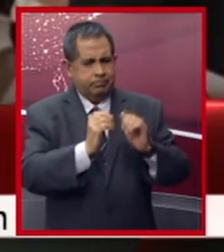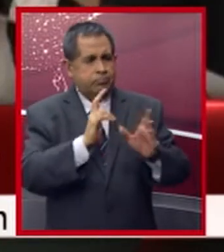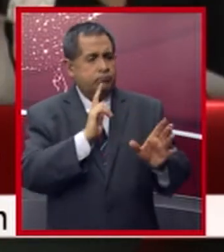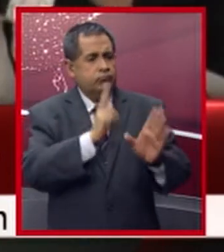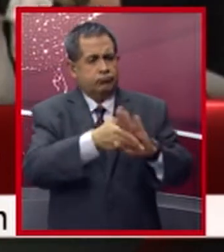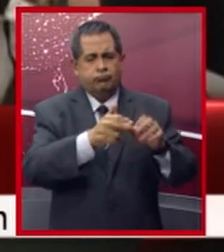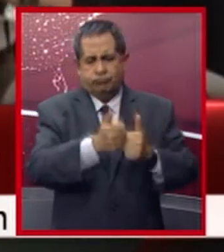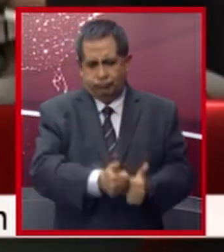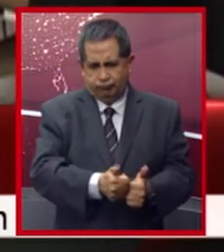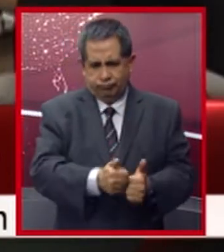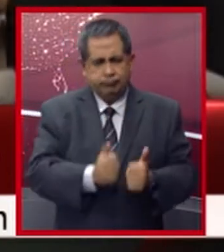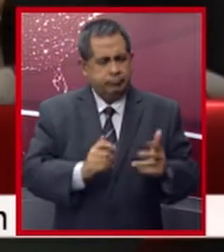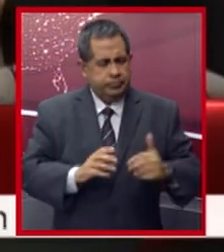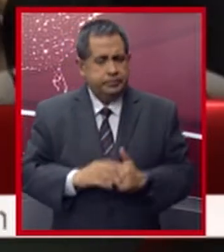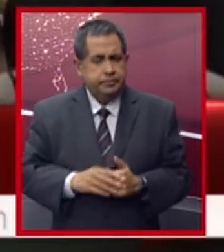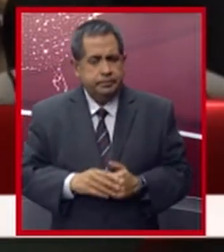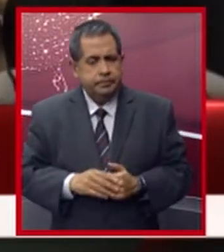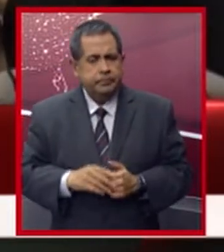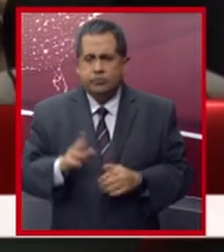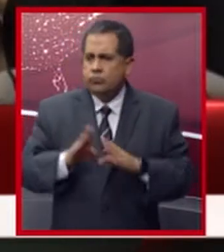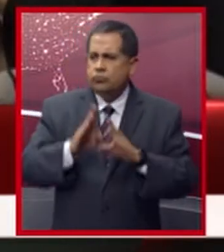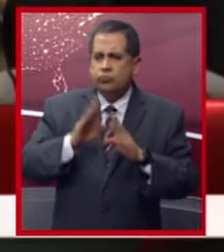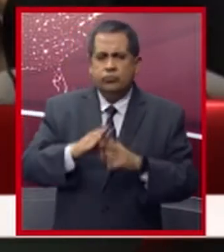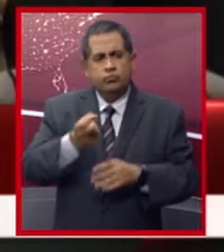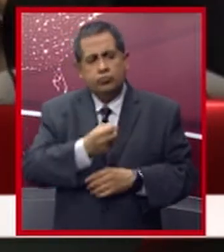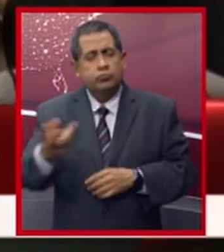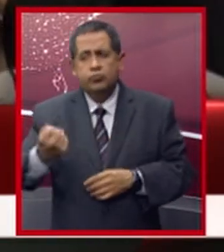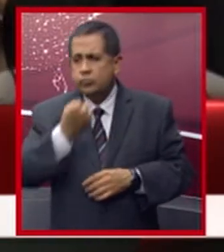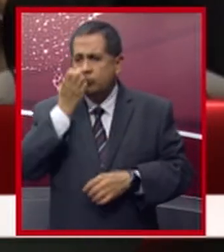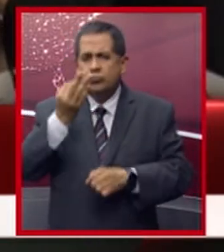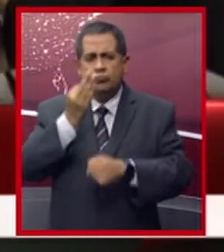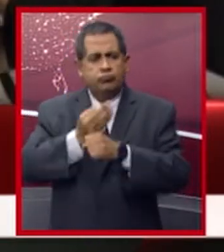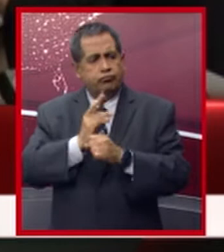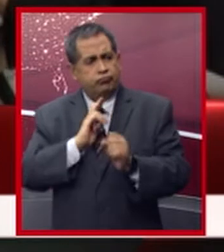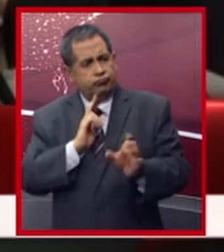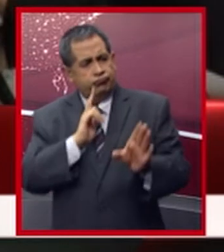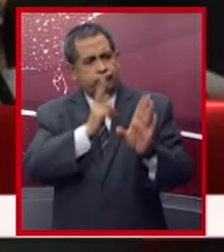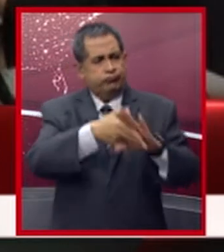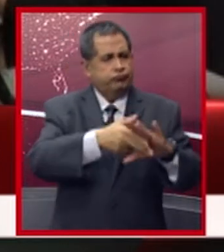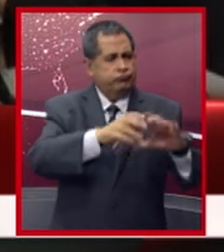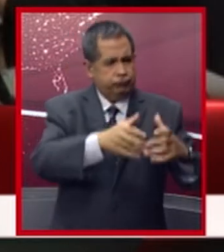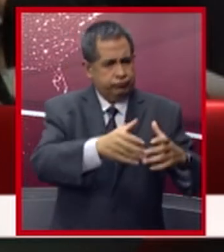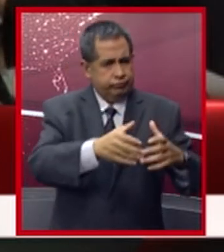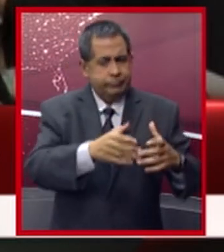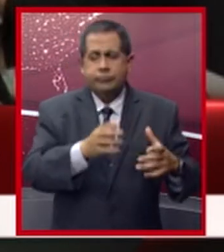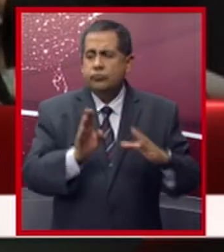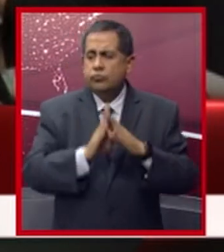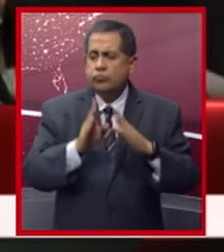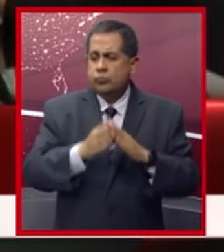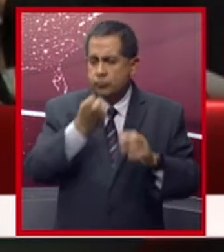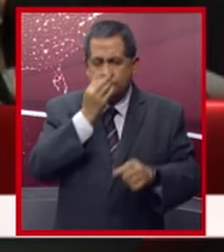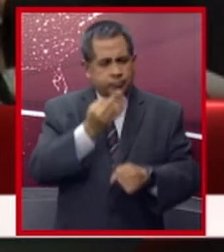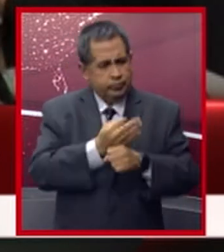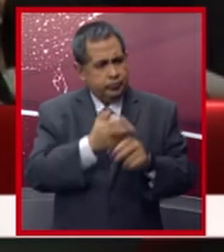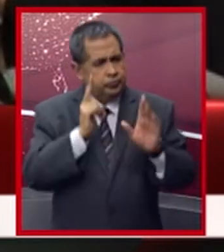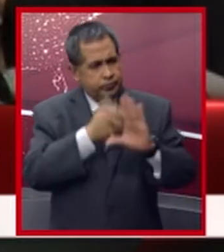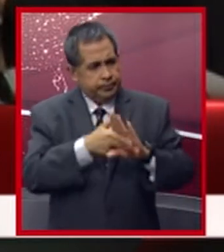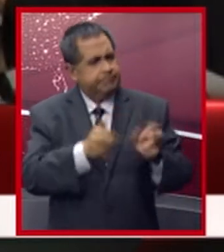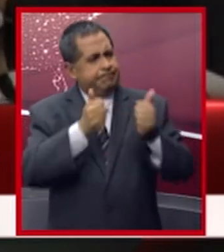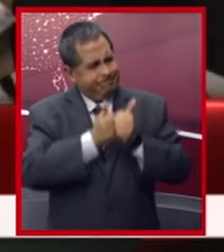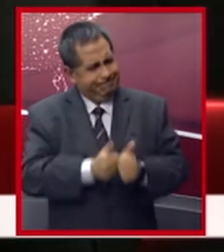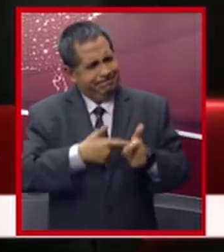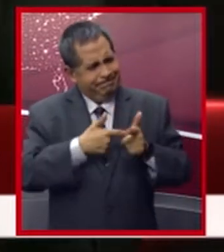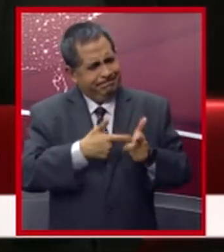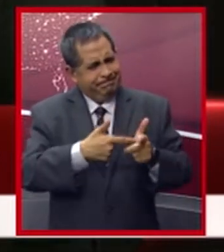Okay. Garantías para incorporar a los estudiantes y garantías para que permanecieran en el sistema educativo